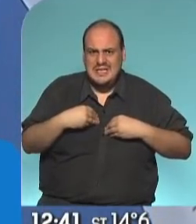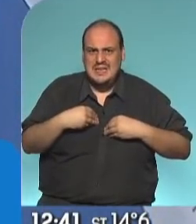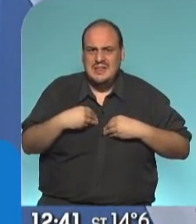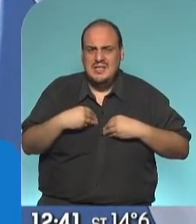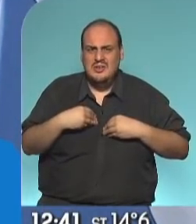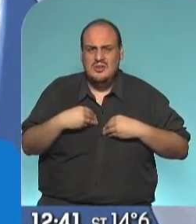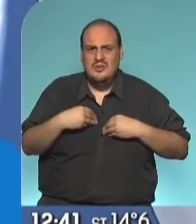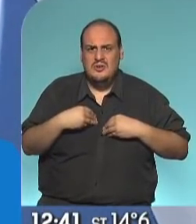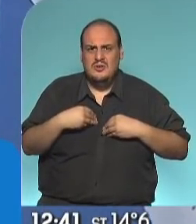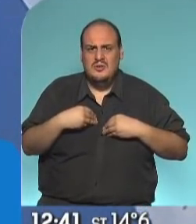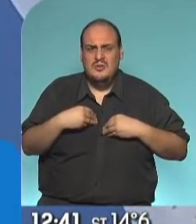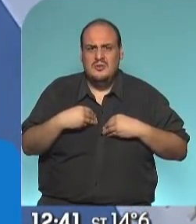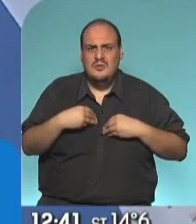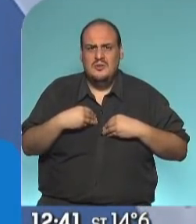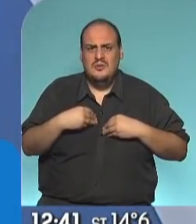su